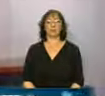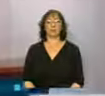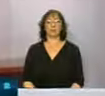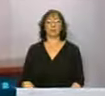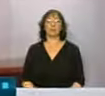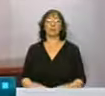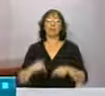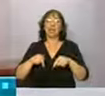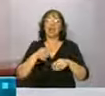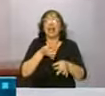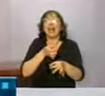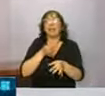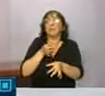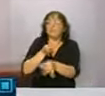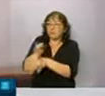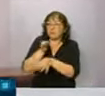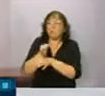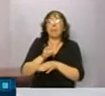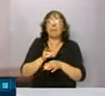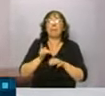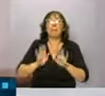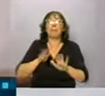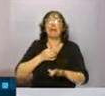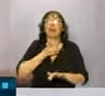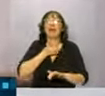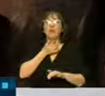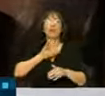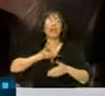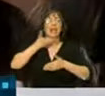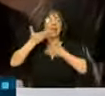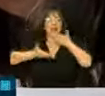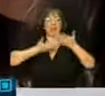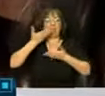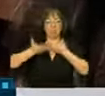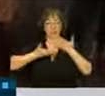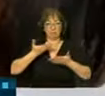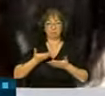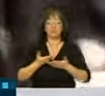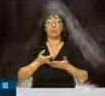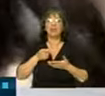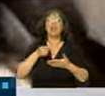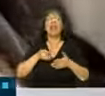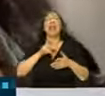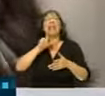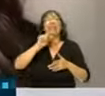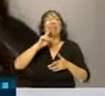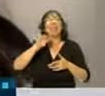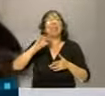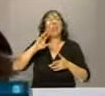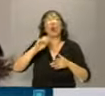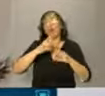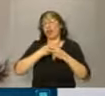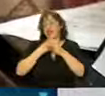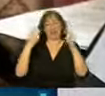Acá enseñamos a preparar la voz para cantar ópera. Y género lírico en general, una